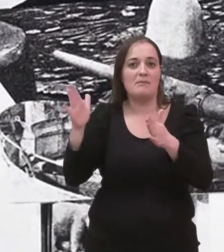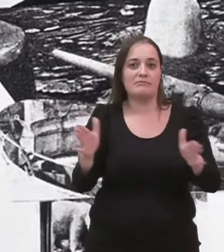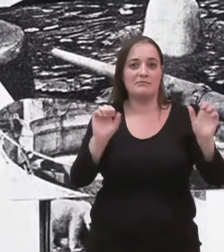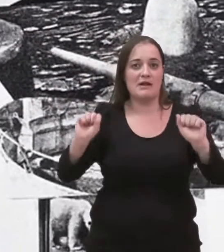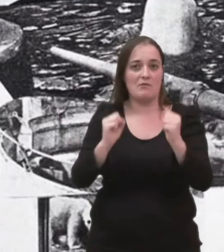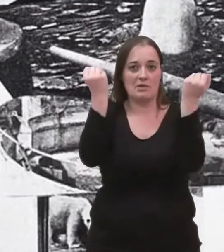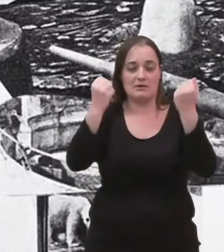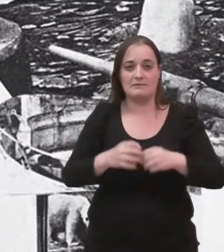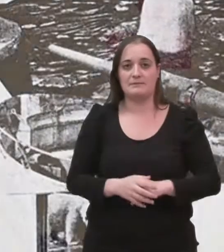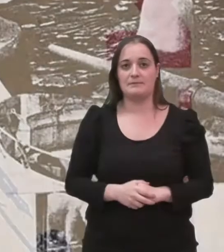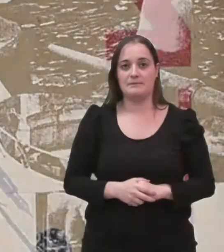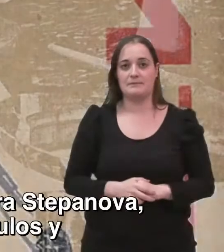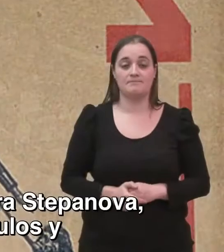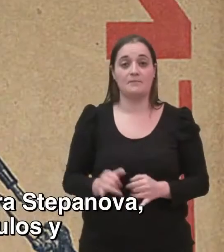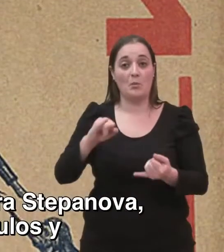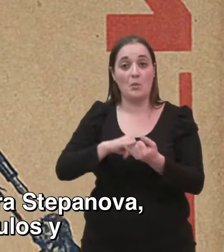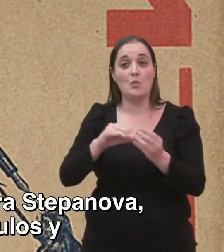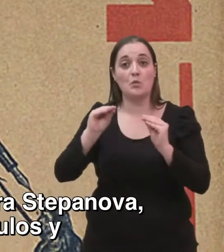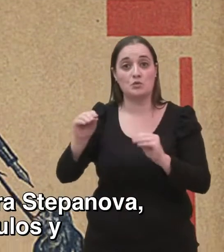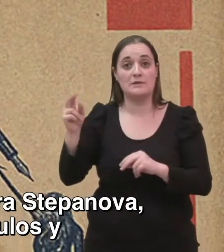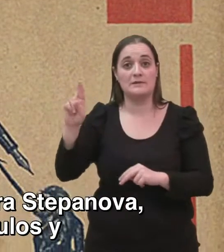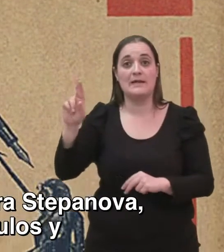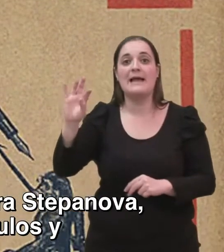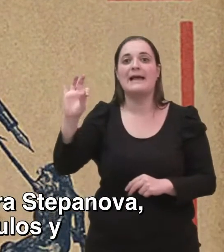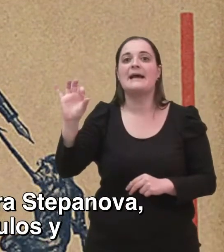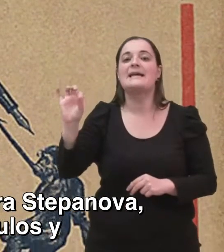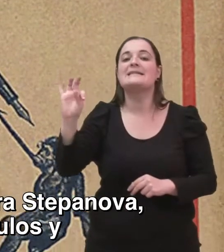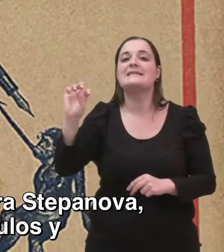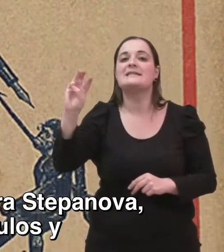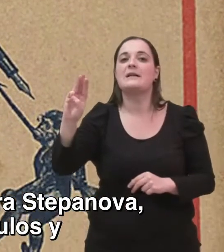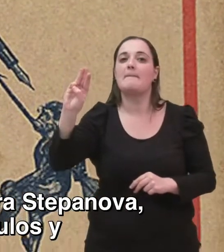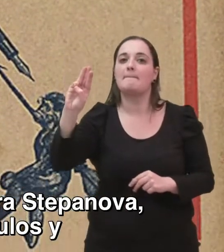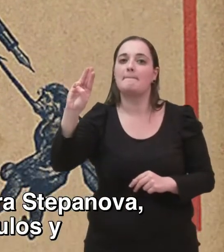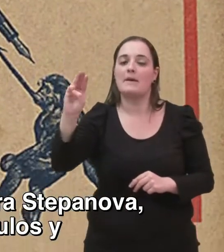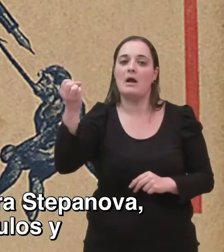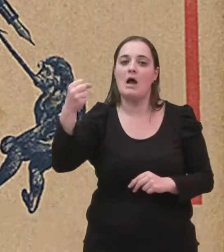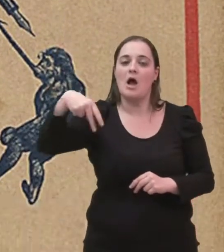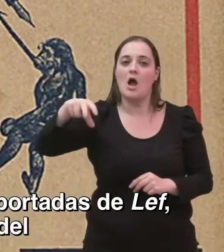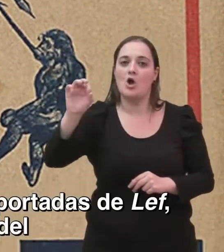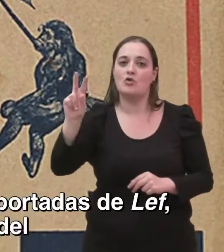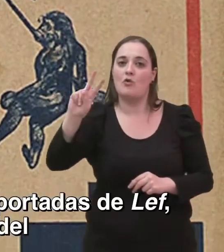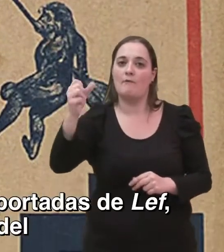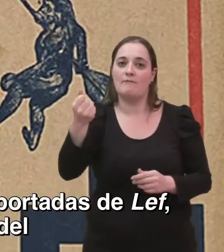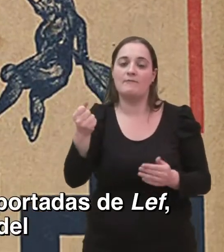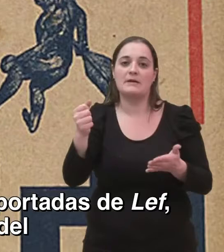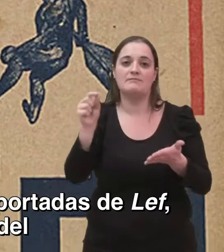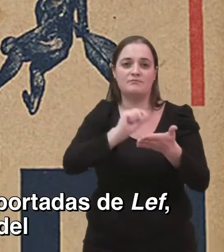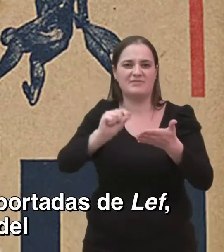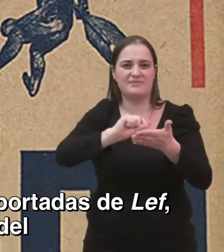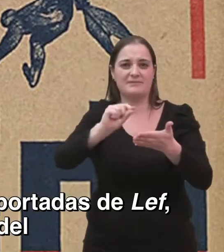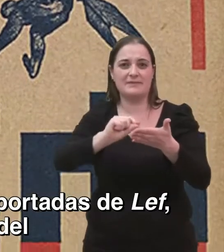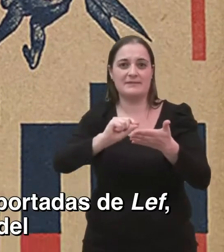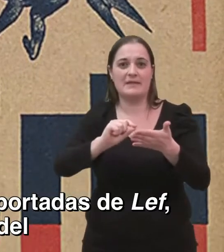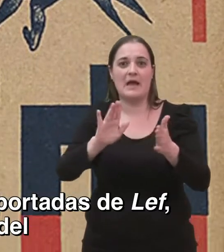revolucionaria. Con su mujer, Bárbara Stepanova, redactó artículos y creó la mayoría de las portadas de